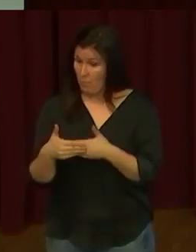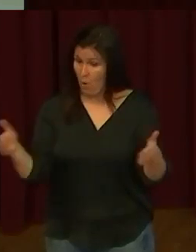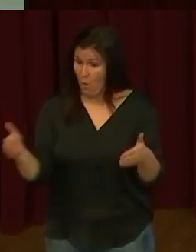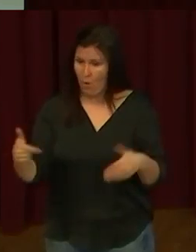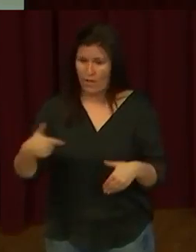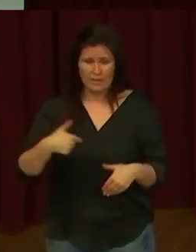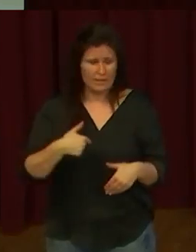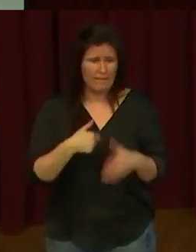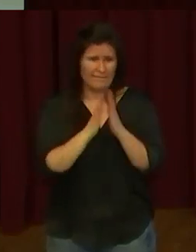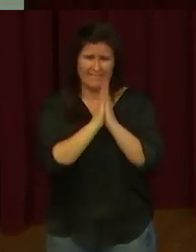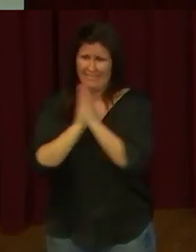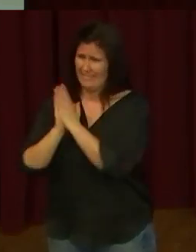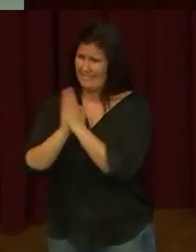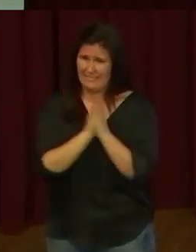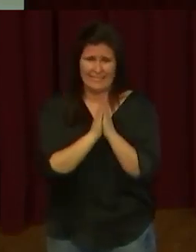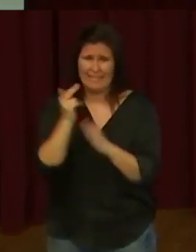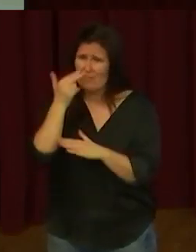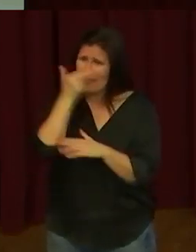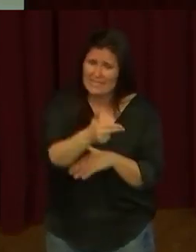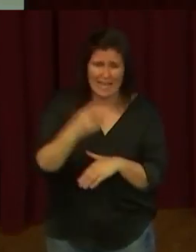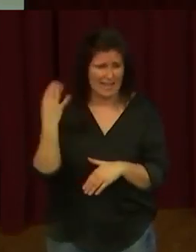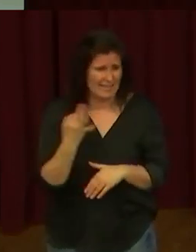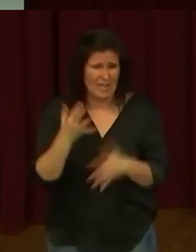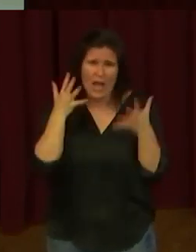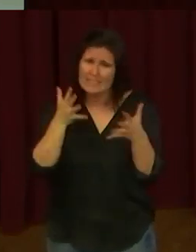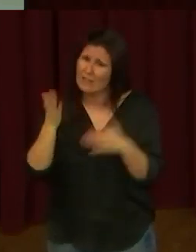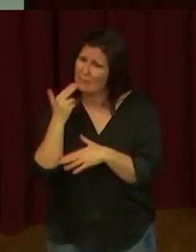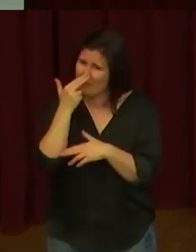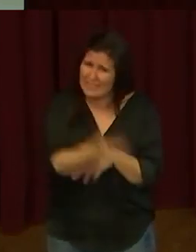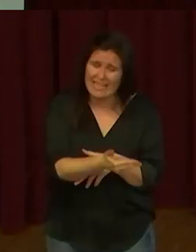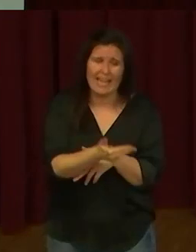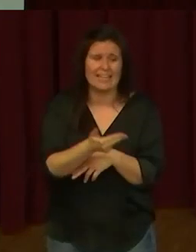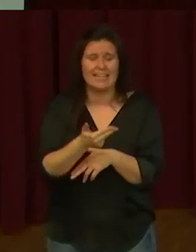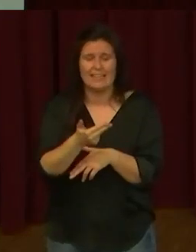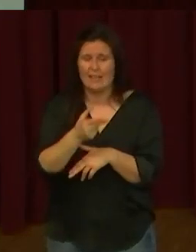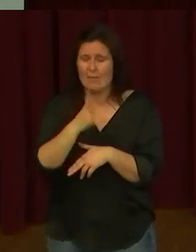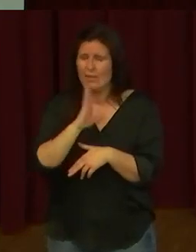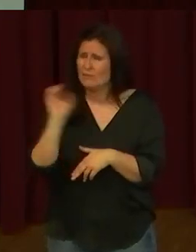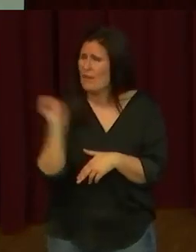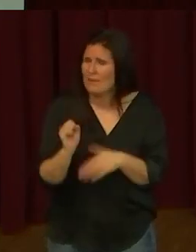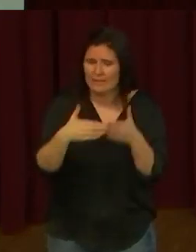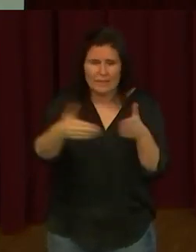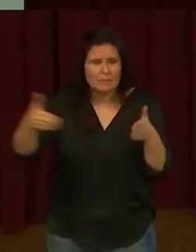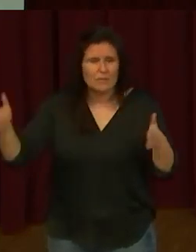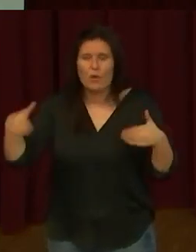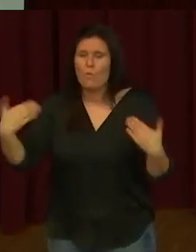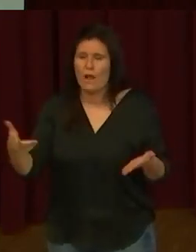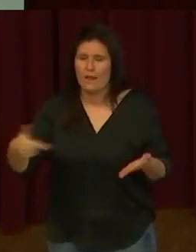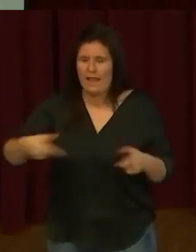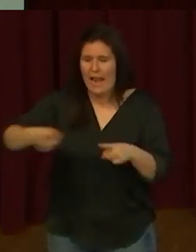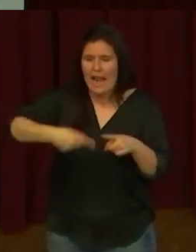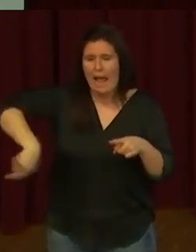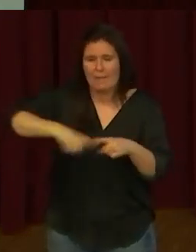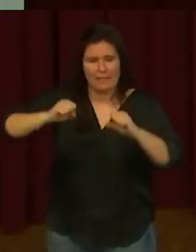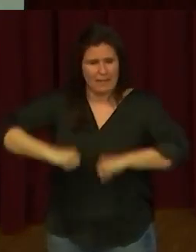que yo encarecidamente les encargó visita les les aconsejo visitar perdón porque es una magnífica exposición la plaza mayor